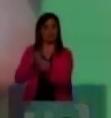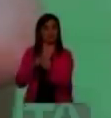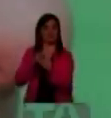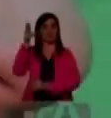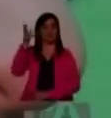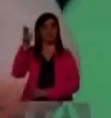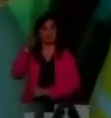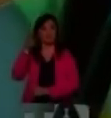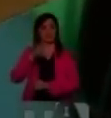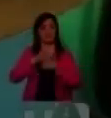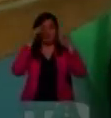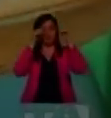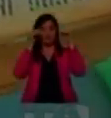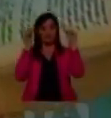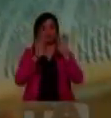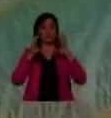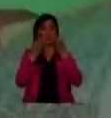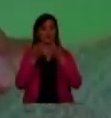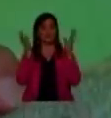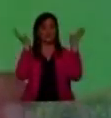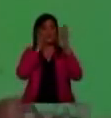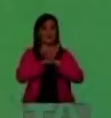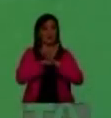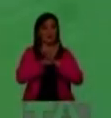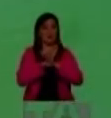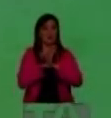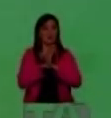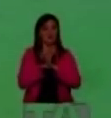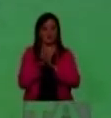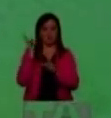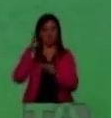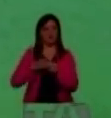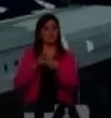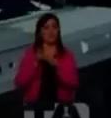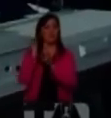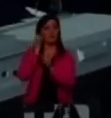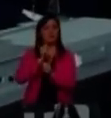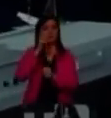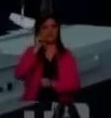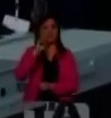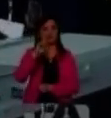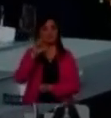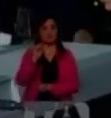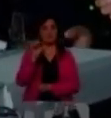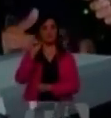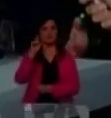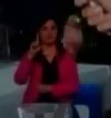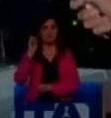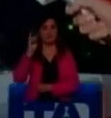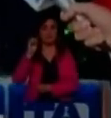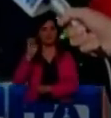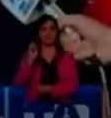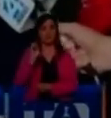docentes que dictan las clases de forma gratuita en los hogares pertenecen a la Fundación Camila Salomé. La educación domiciliaria implica un